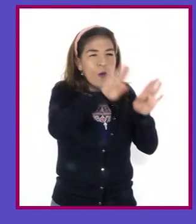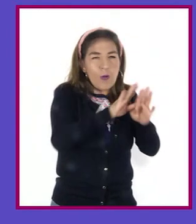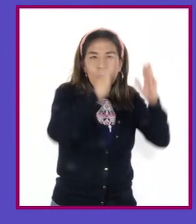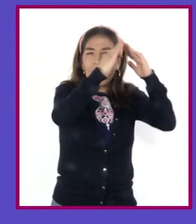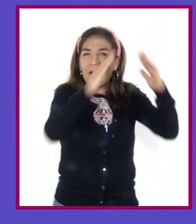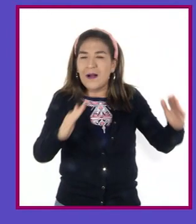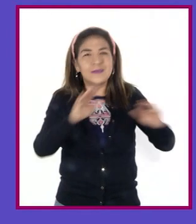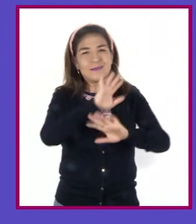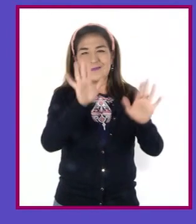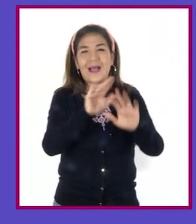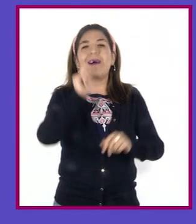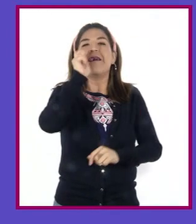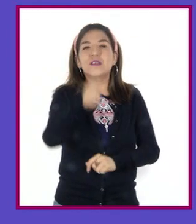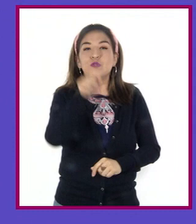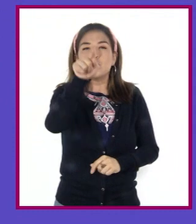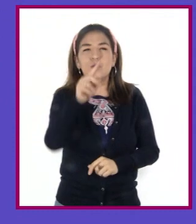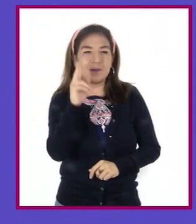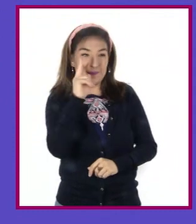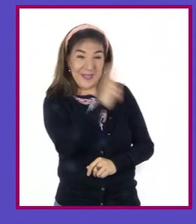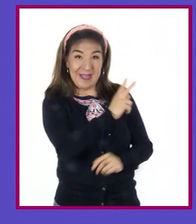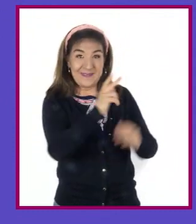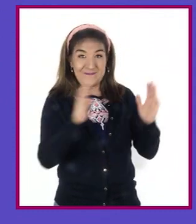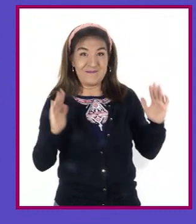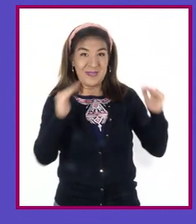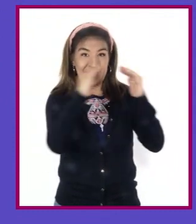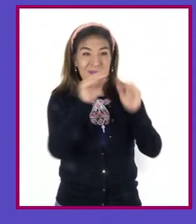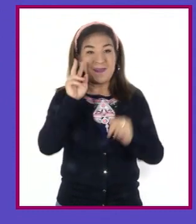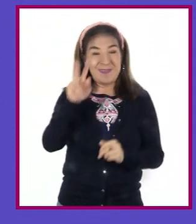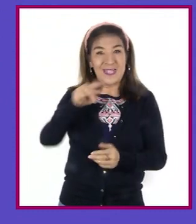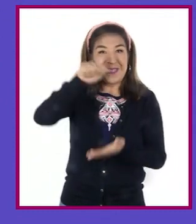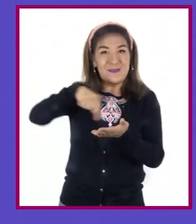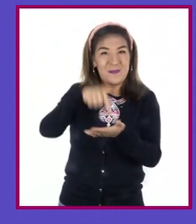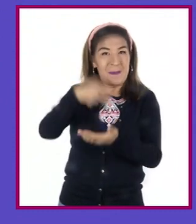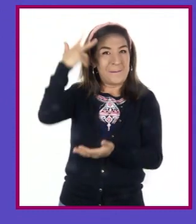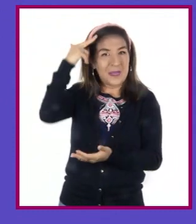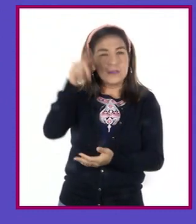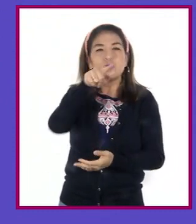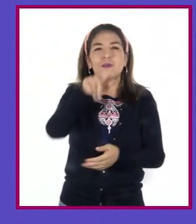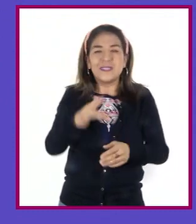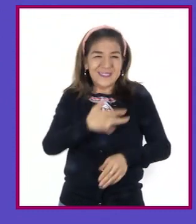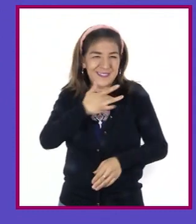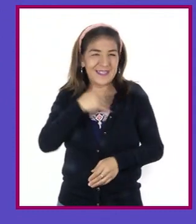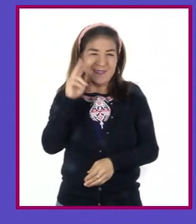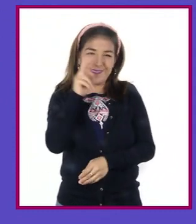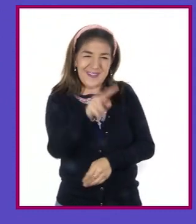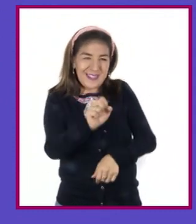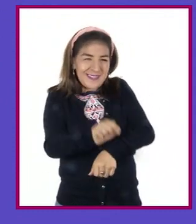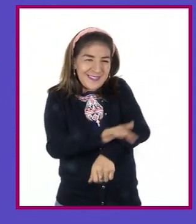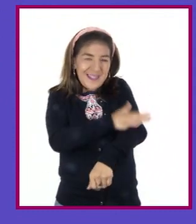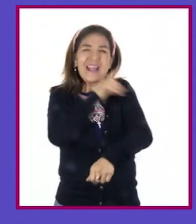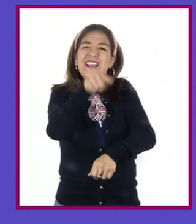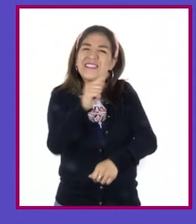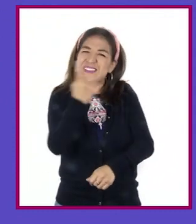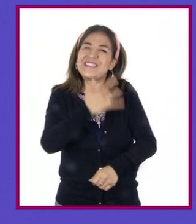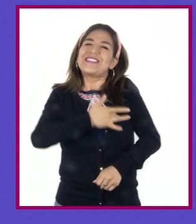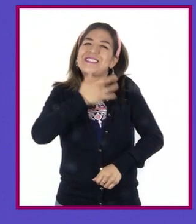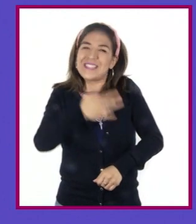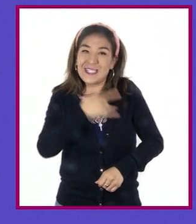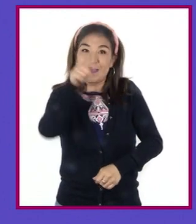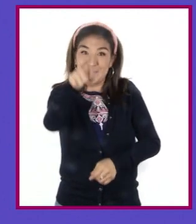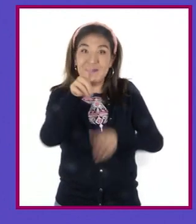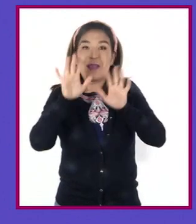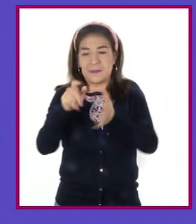sino describir los sentimientos, el ambiente y la sensación que generan ustedes. Cuando hayan